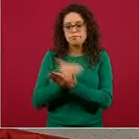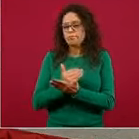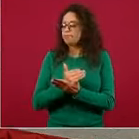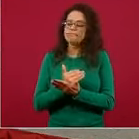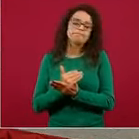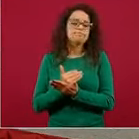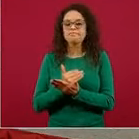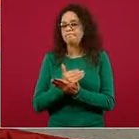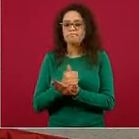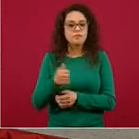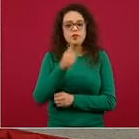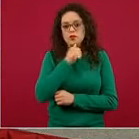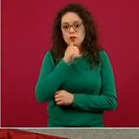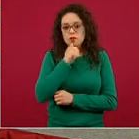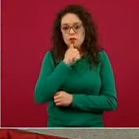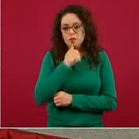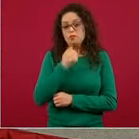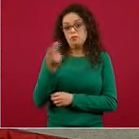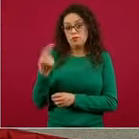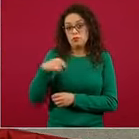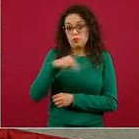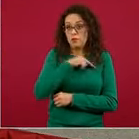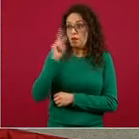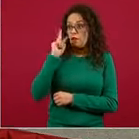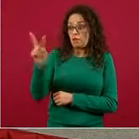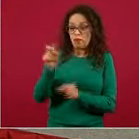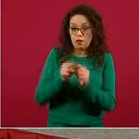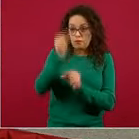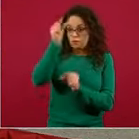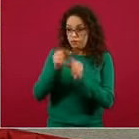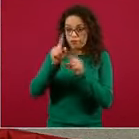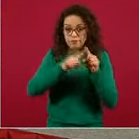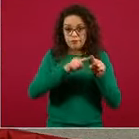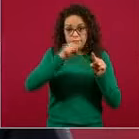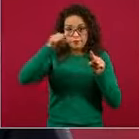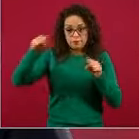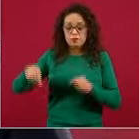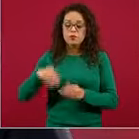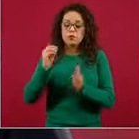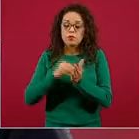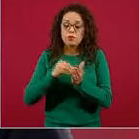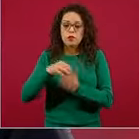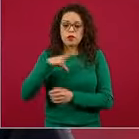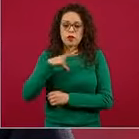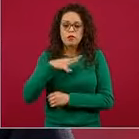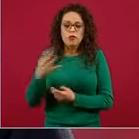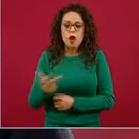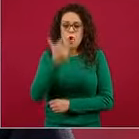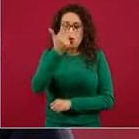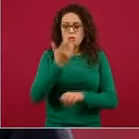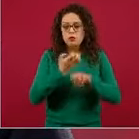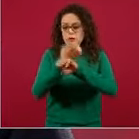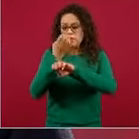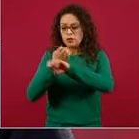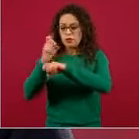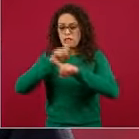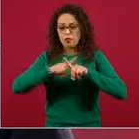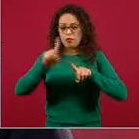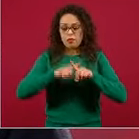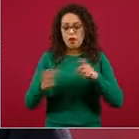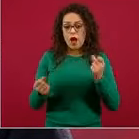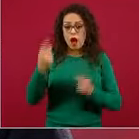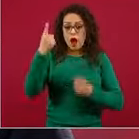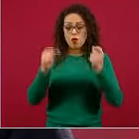como hemos visto en nuestras gráficas, pues tenemos todavía al menos 8 entidades y algunas más que están